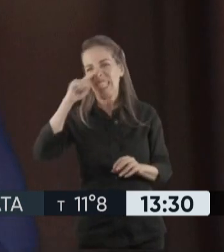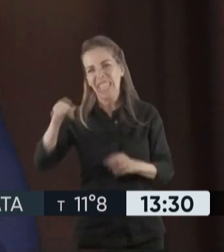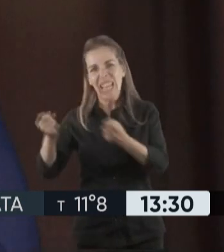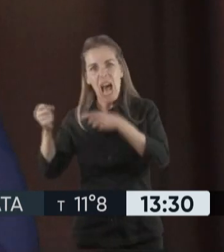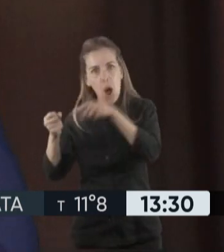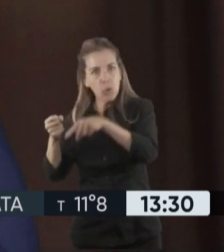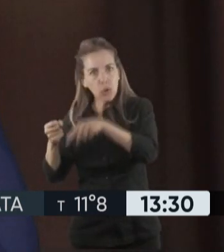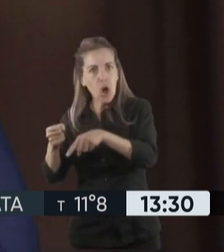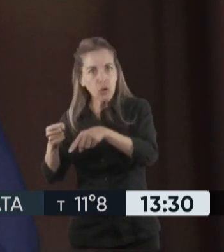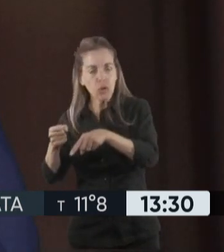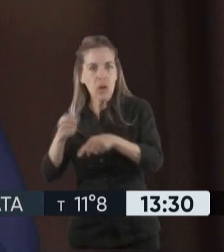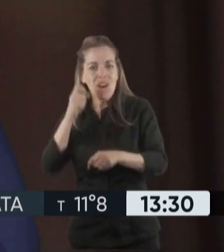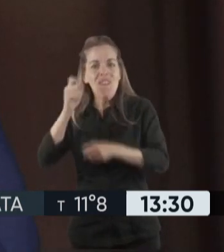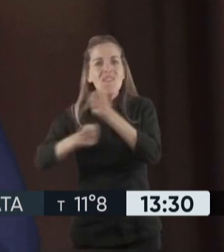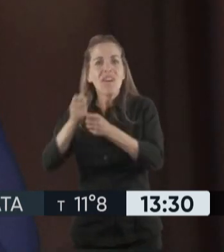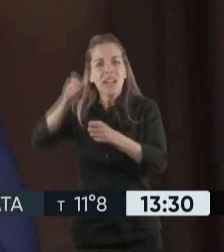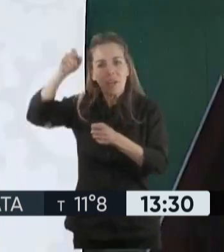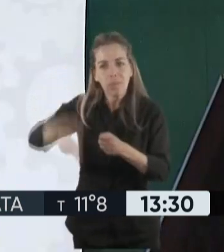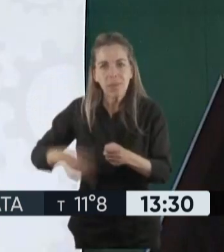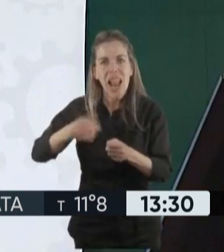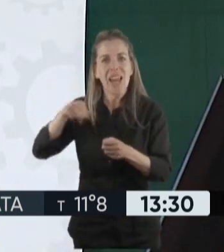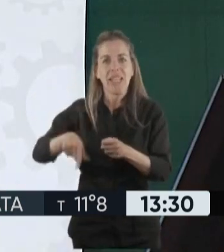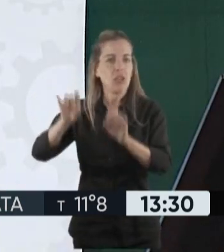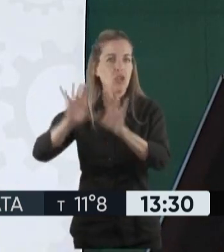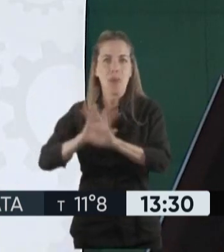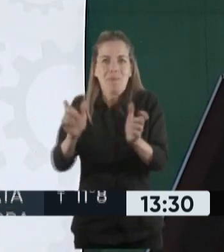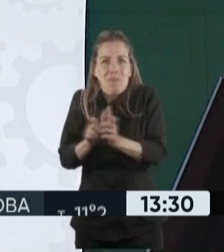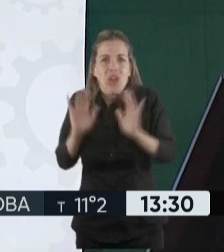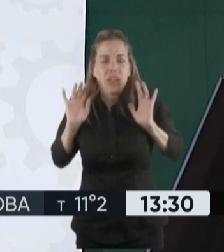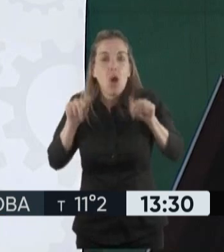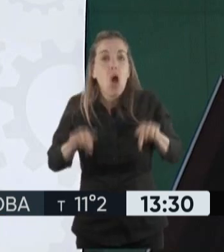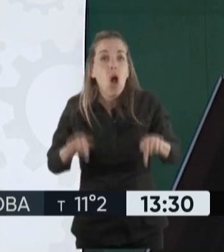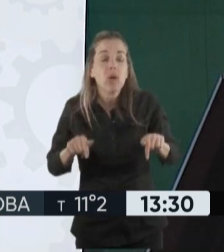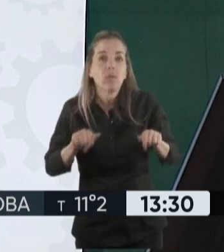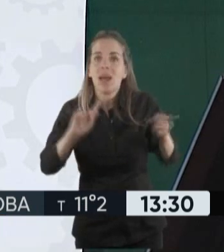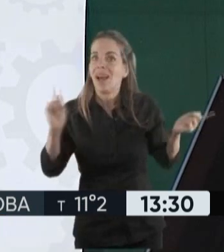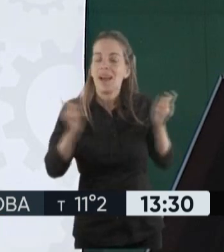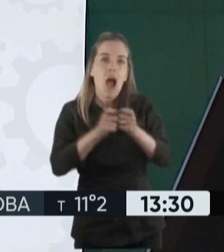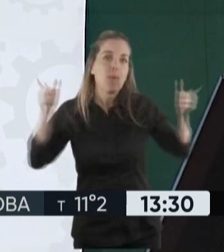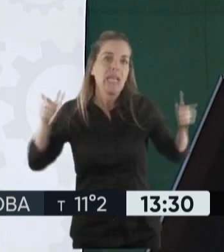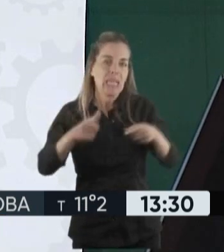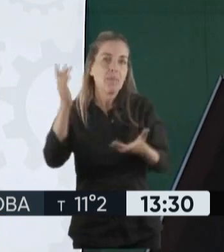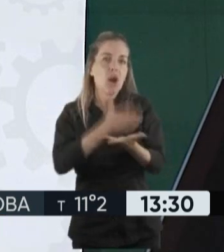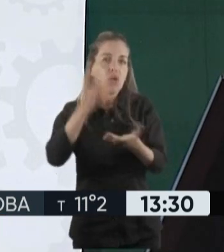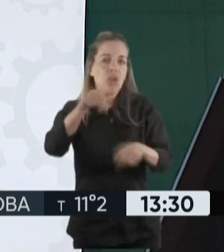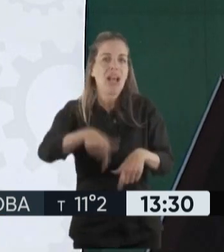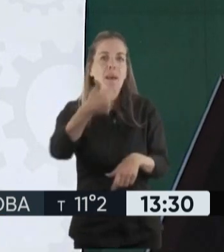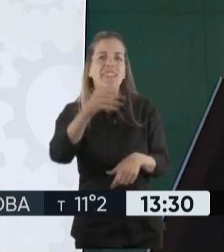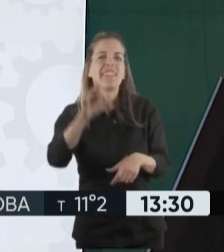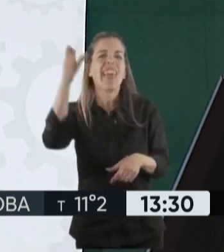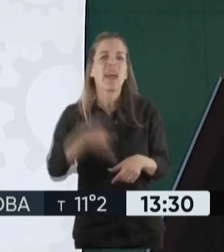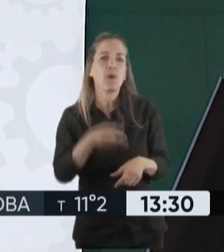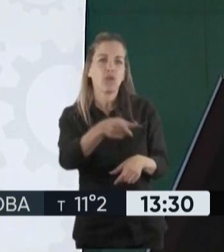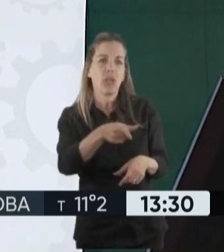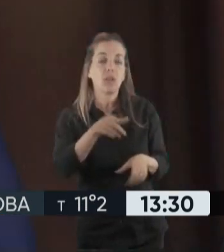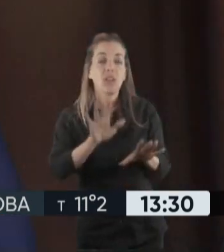eran fabricados en la Argentina. Hoy más del 60% se fabrican en la Argentina. ¿Eso saben